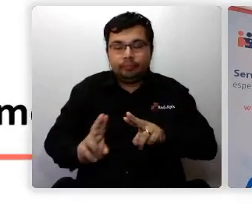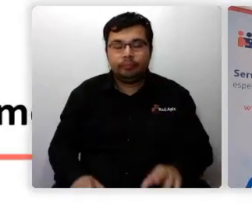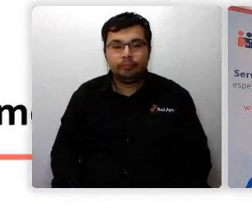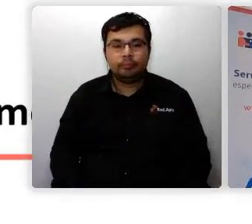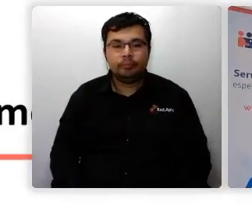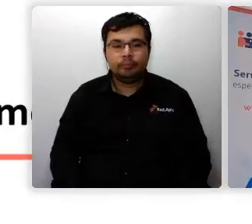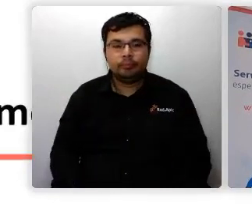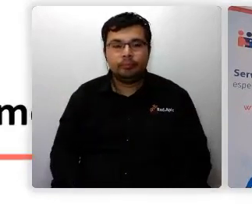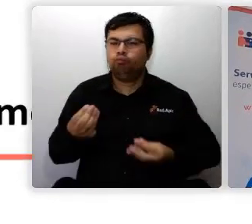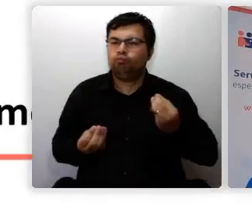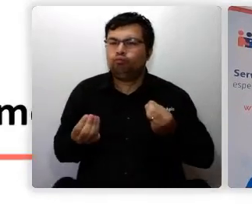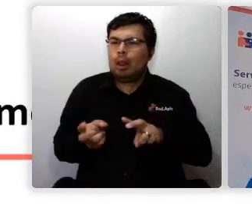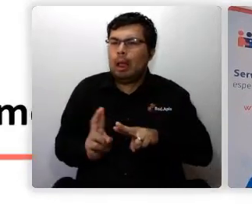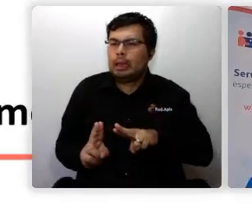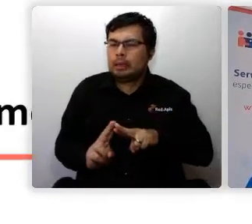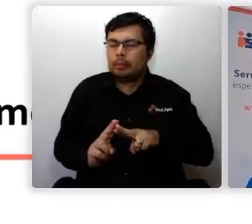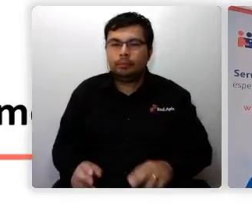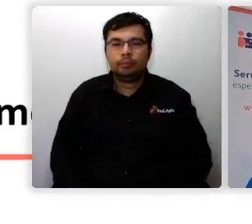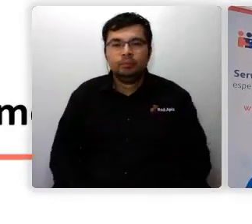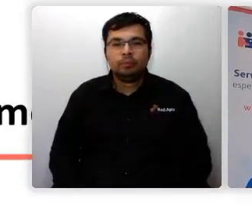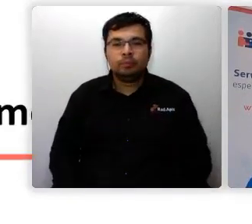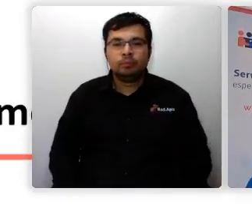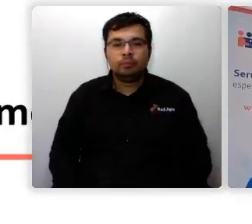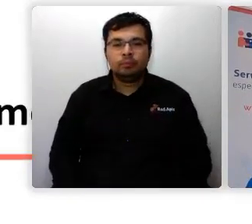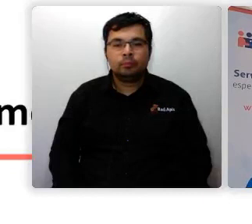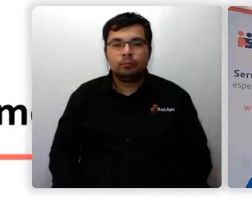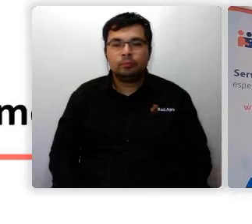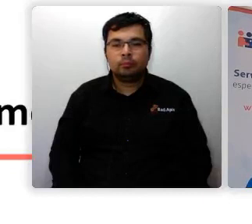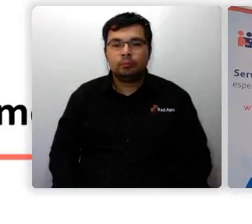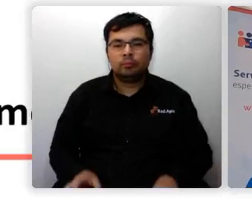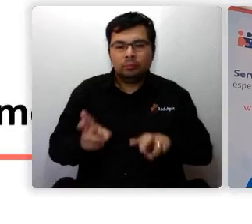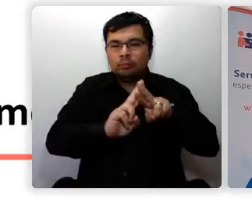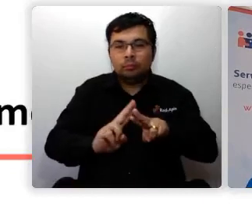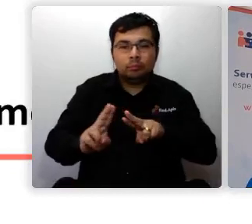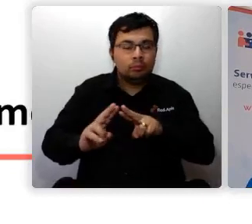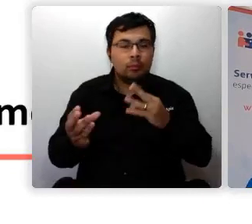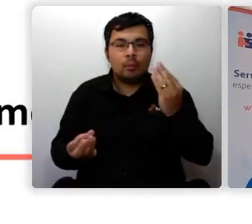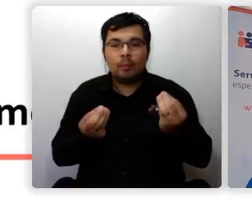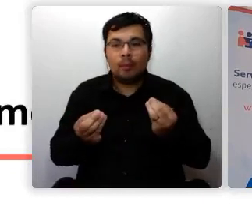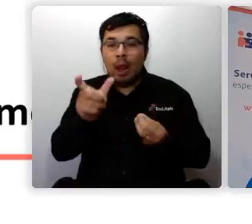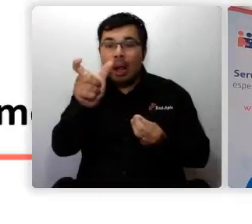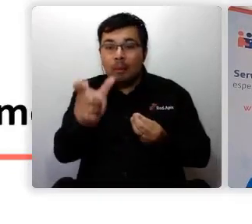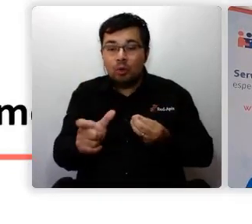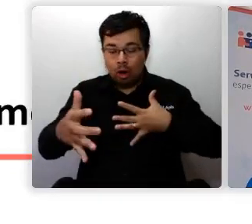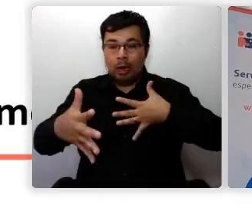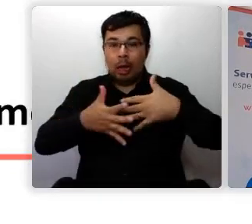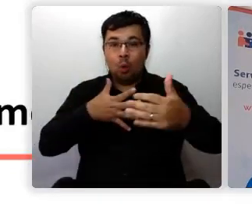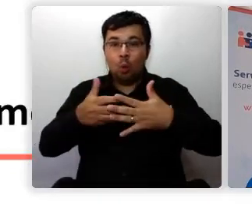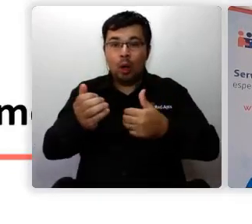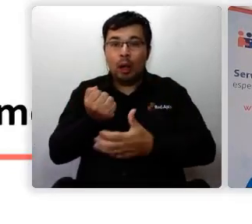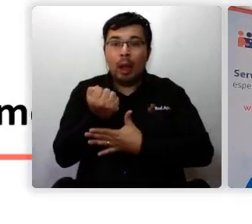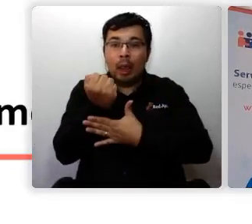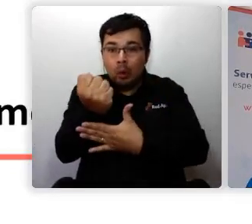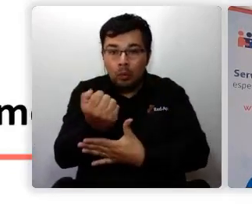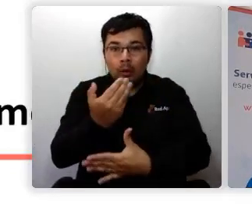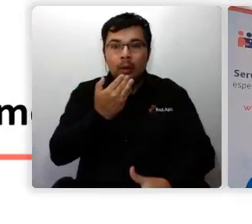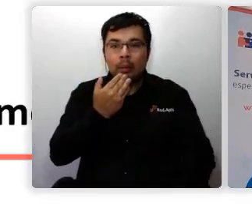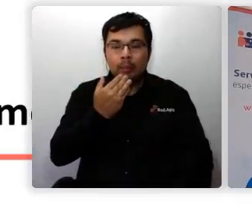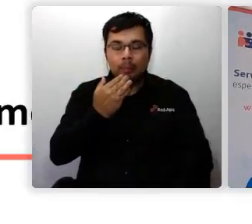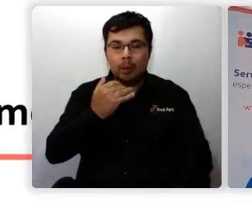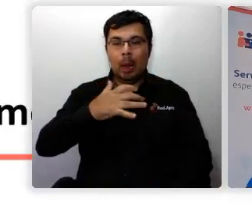¿Qué es lo que hacemos, básicamente? Fuimos creados para ayudar a las personas naturales y a las MIPIMES